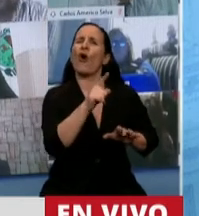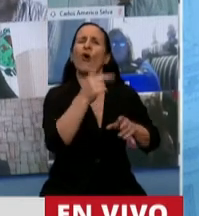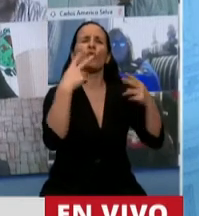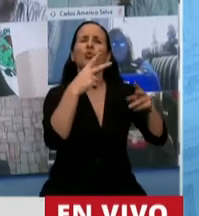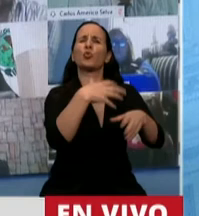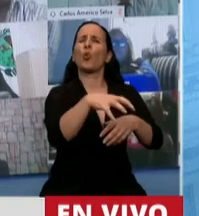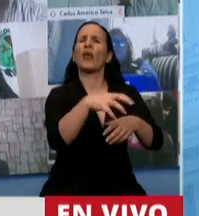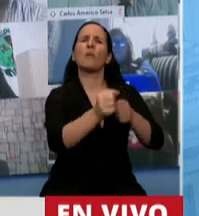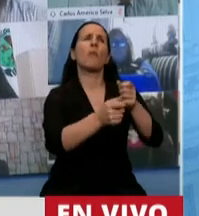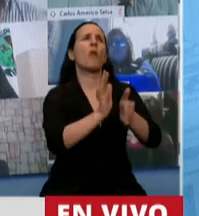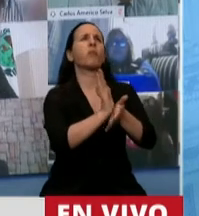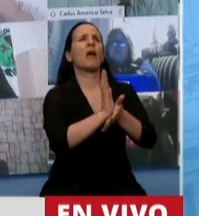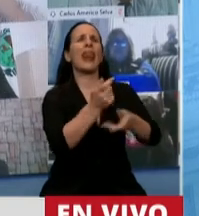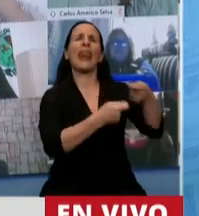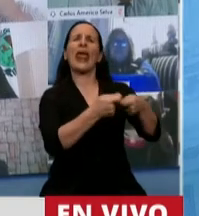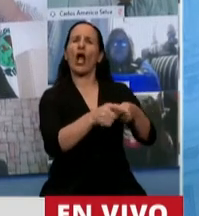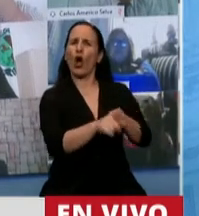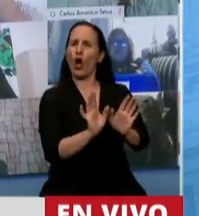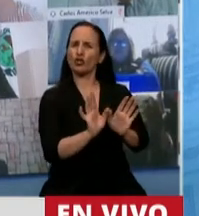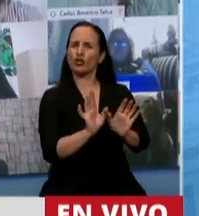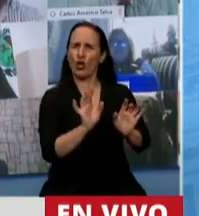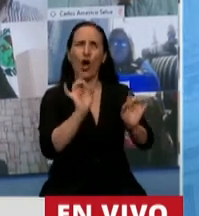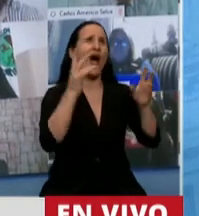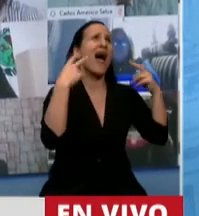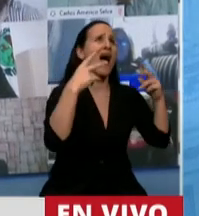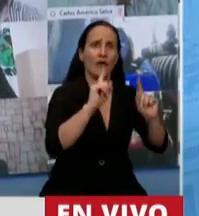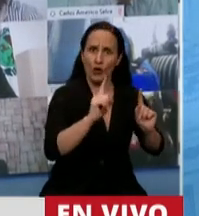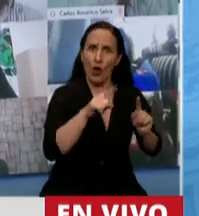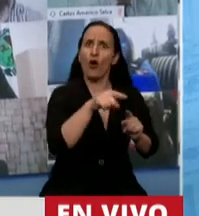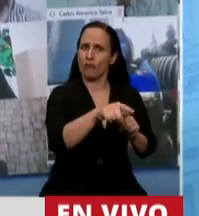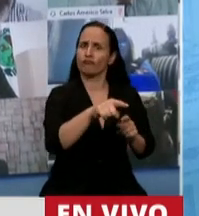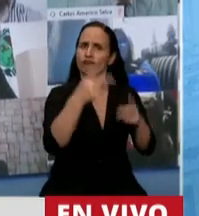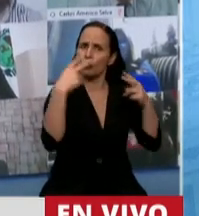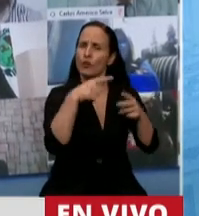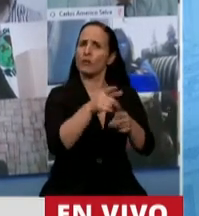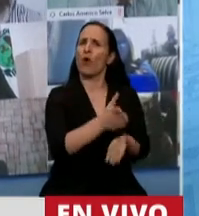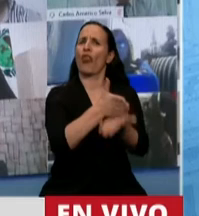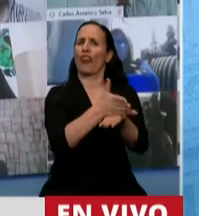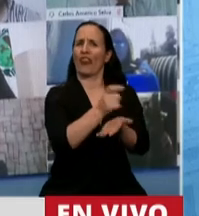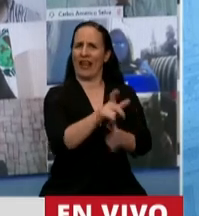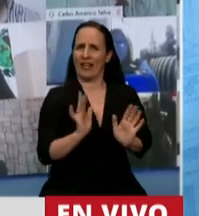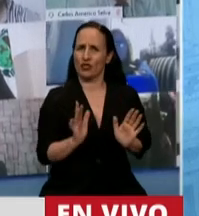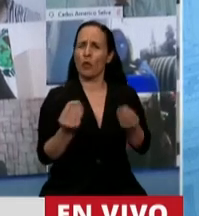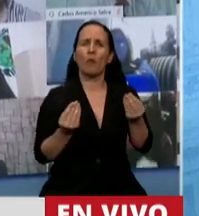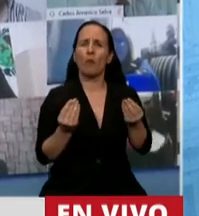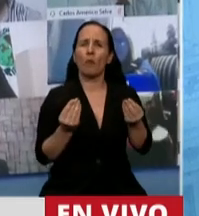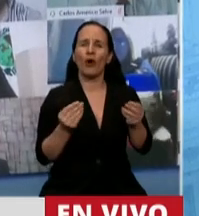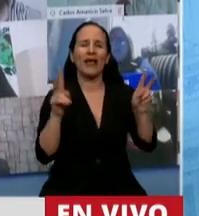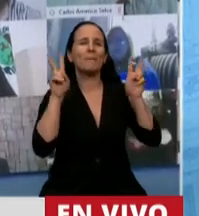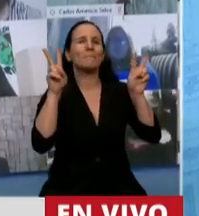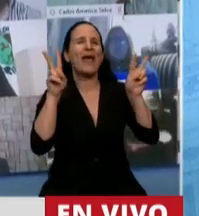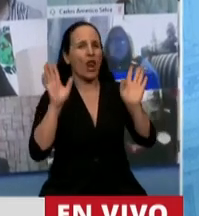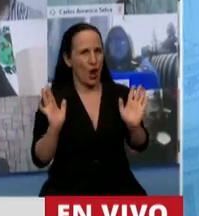mera actividad económica. El turismo para nosotros es un derecho. Fue ya el peronismo el que hace